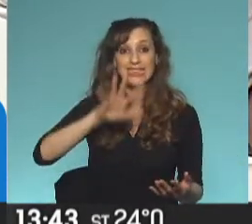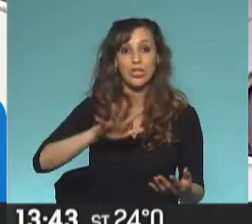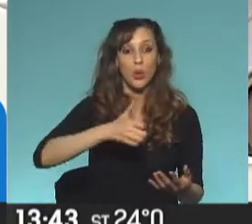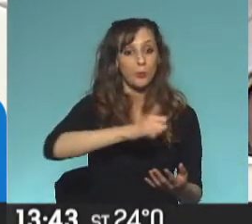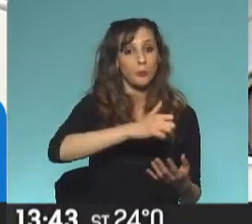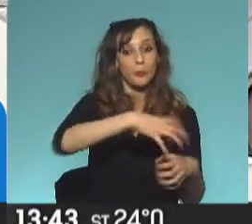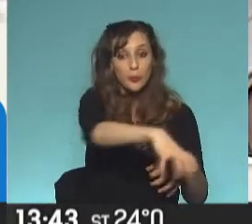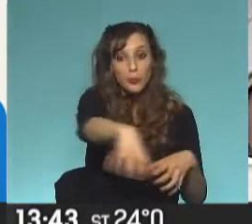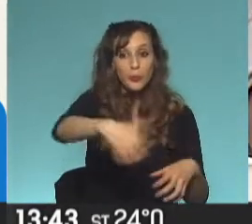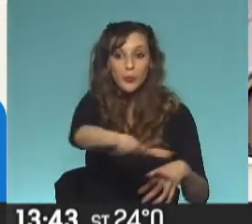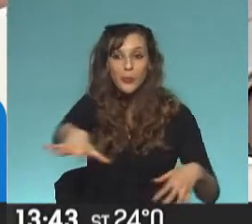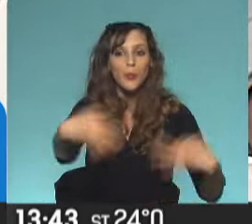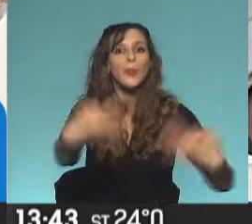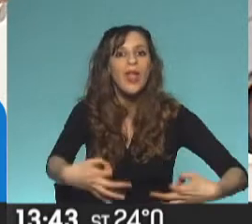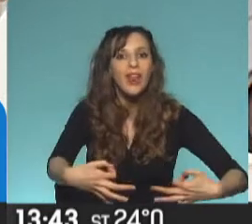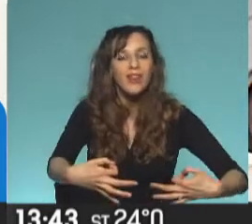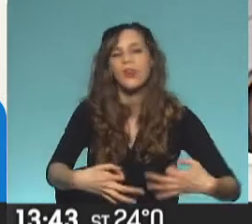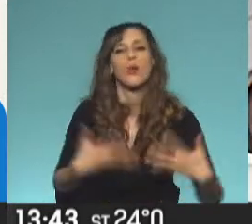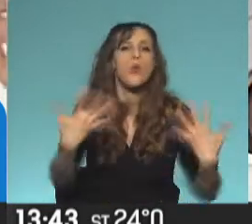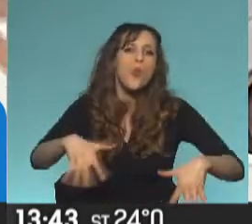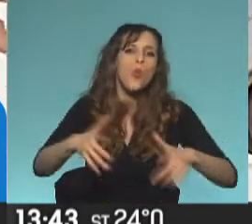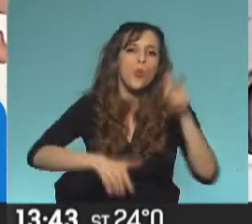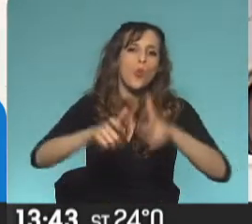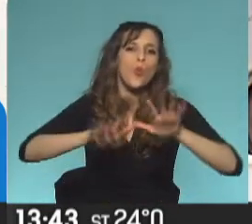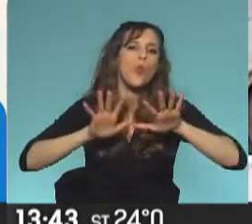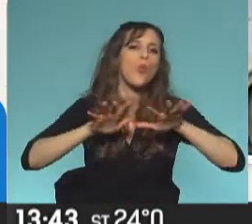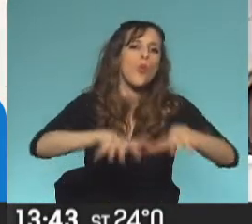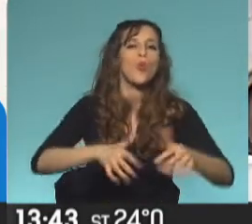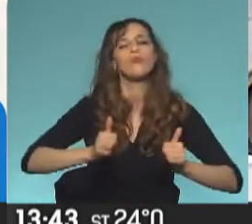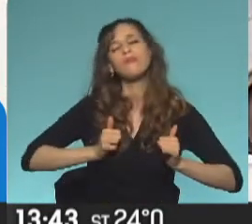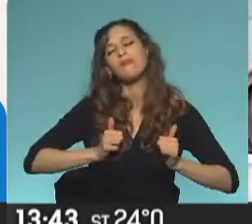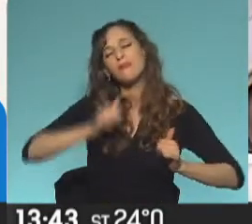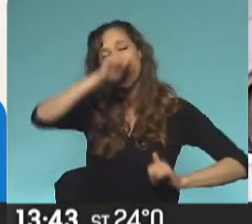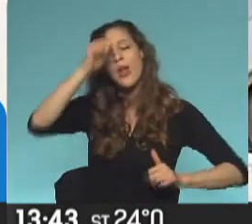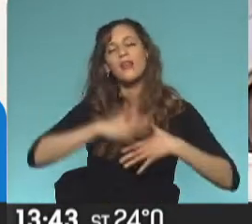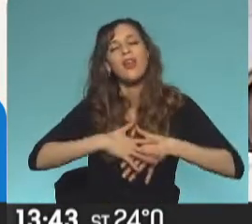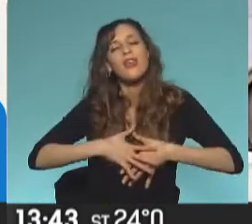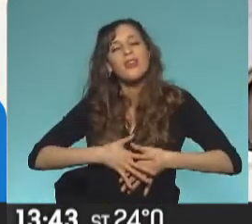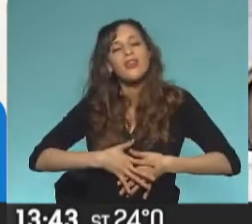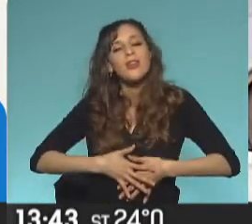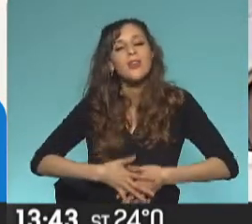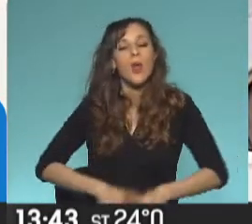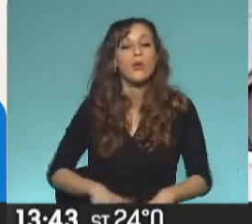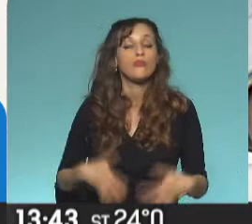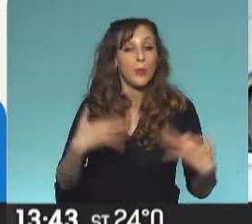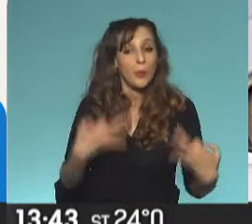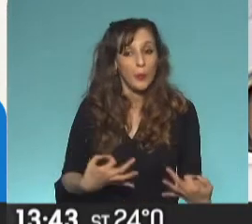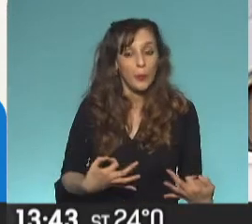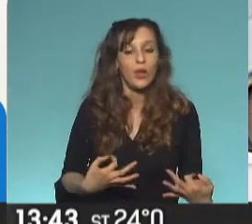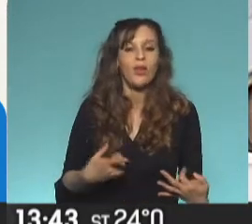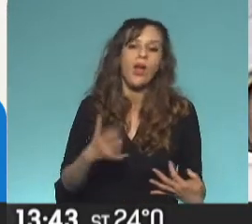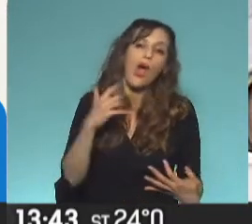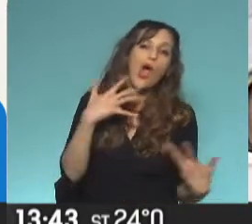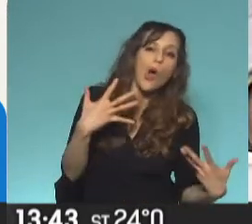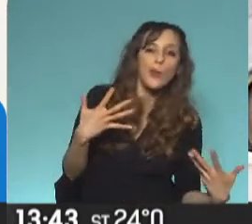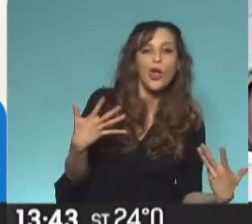bien con cientos de miles de turistas veraneando tranquilamente y respetando la norma puede ser que sea más noticia a borrar un